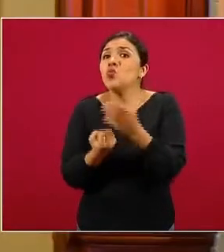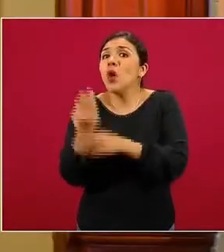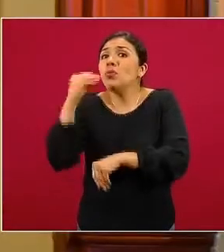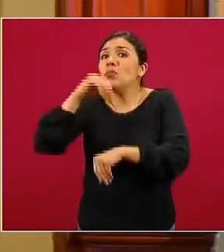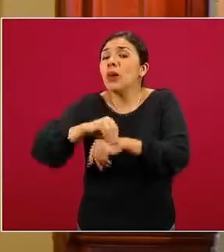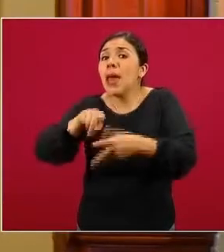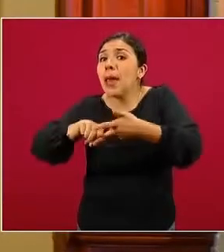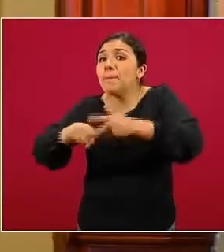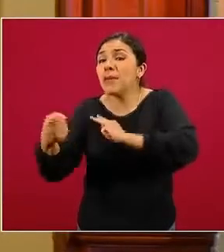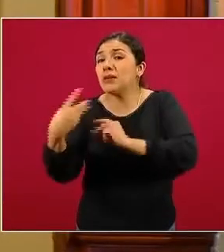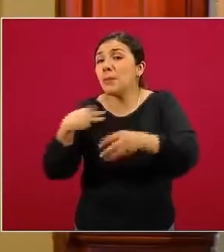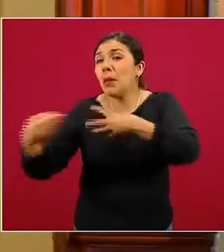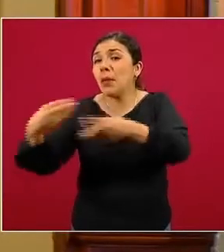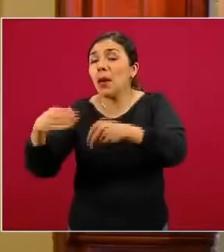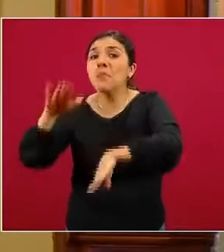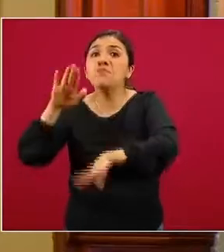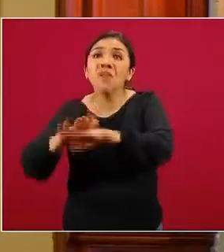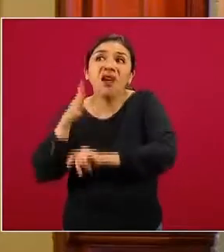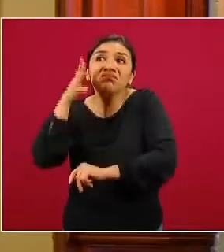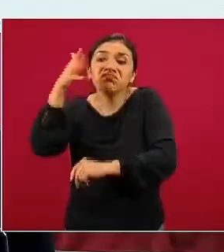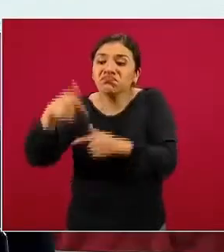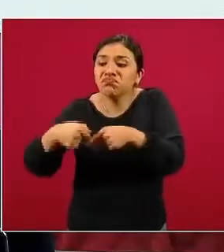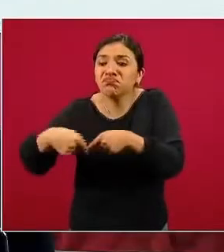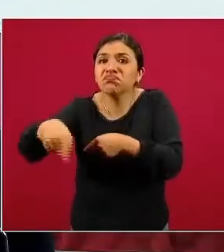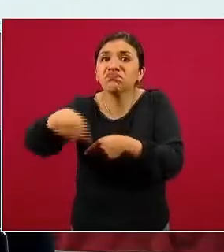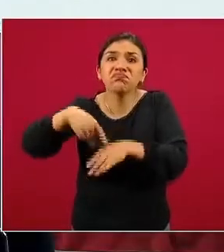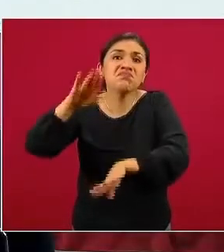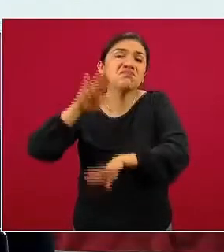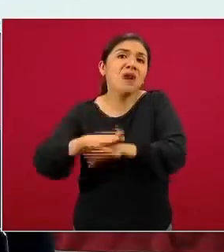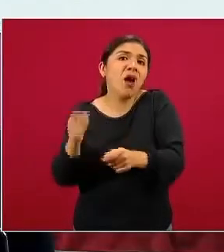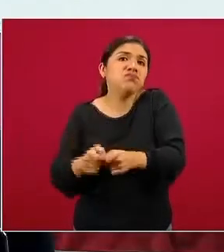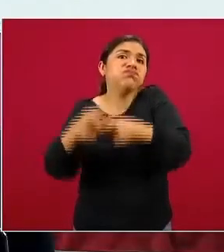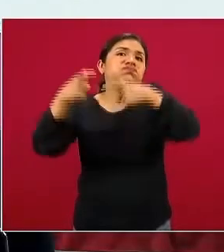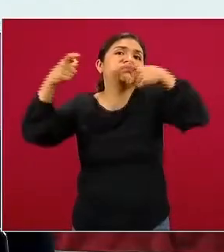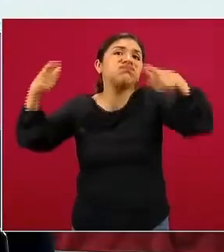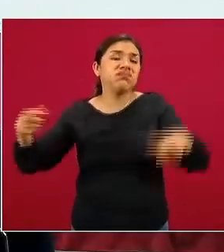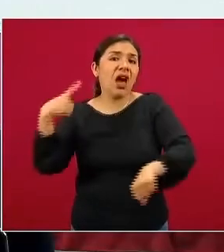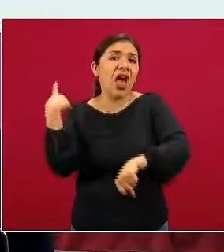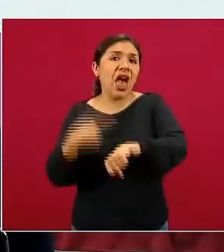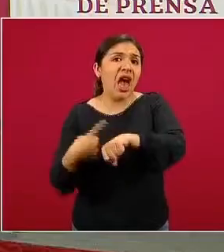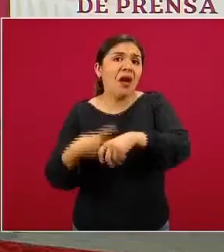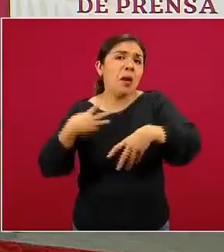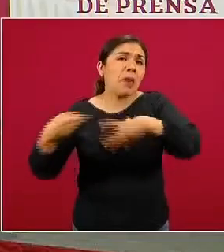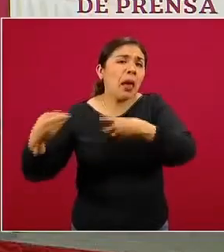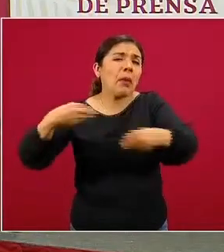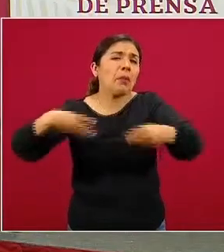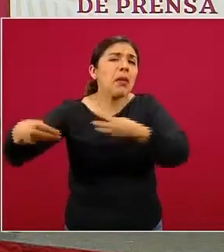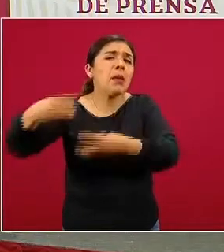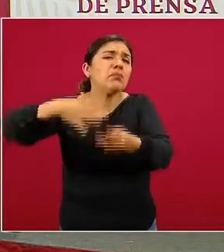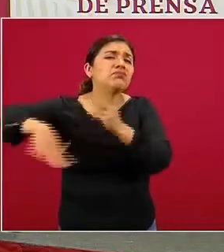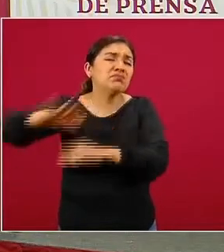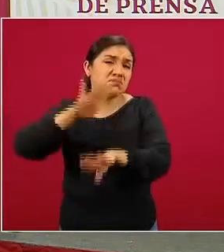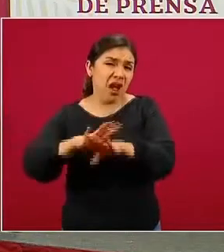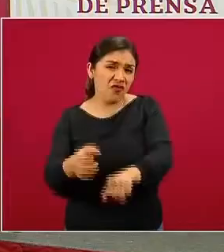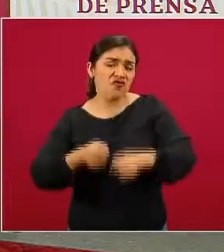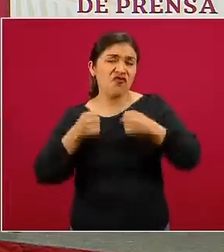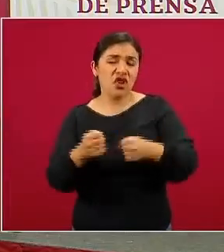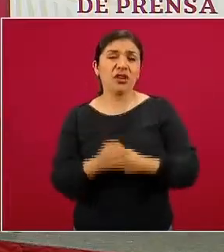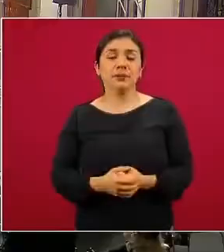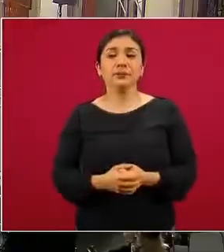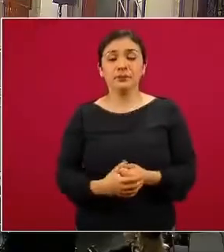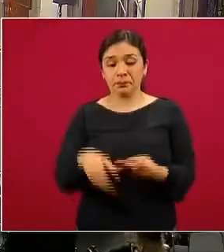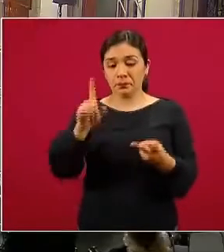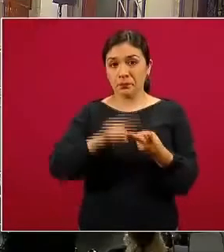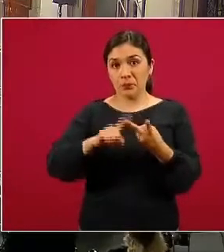su epidemia y de seguro todavía tendrá algunos meses por delante de transmisión intensa. Veamos